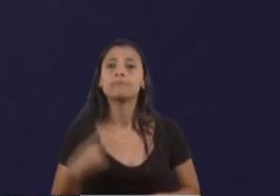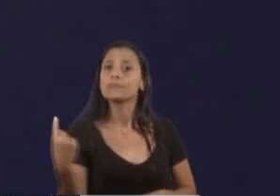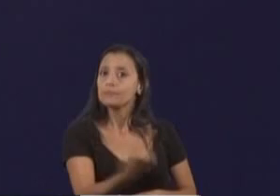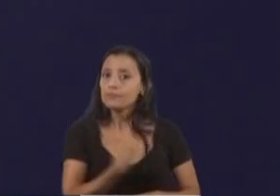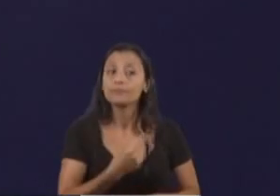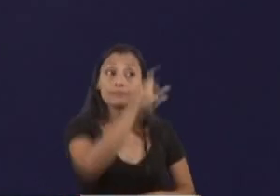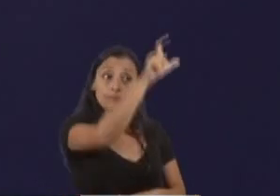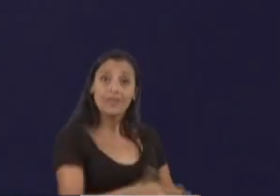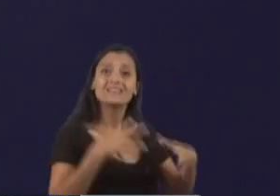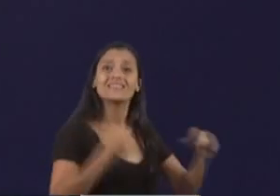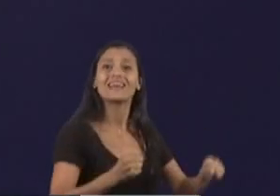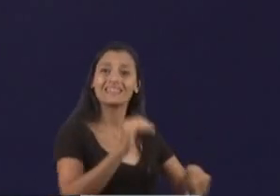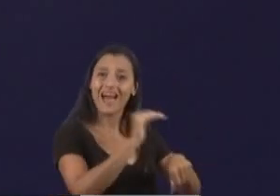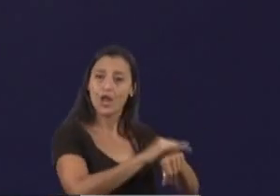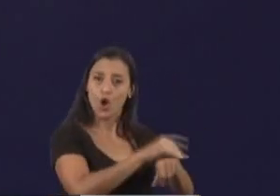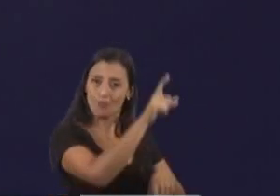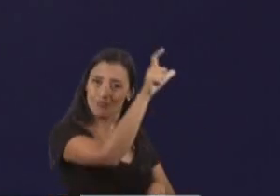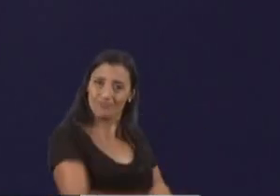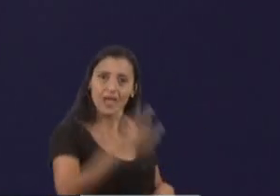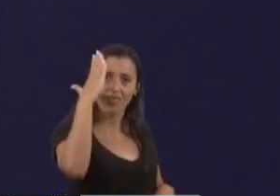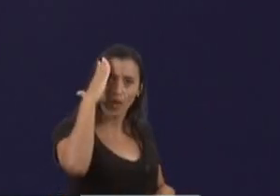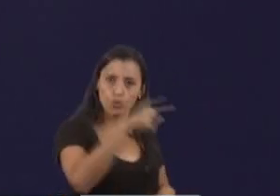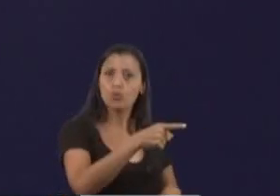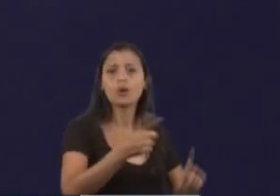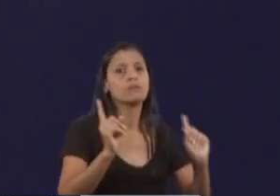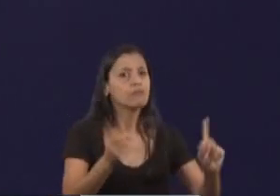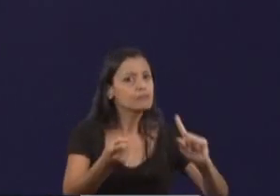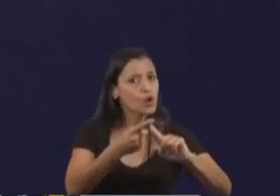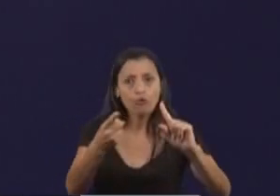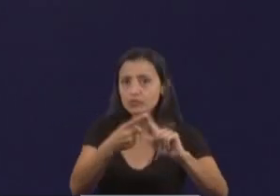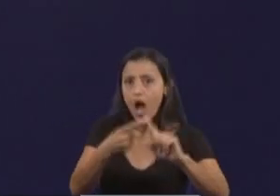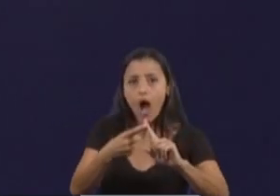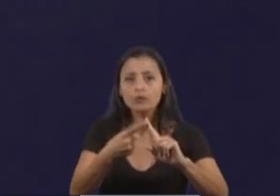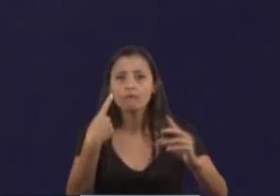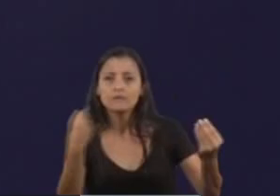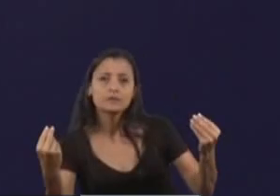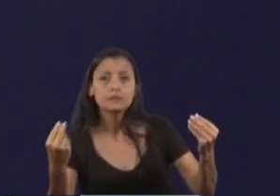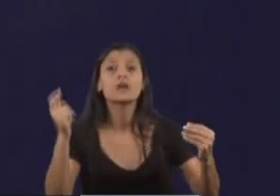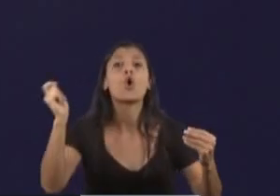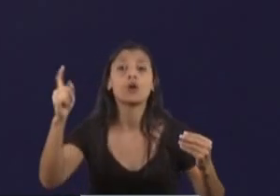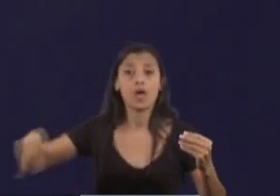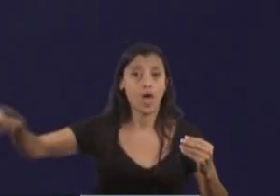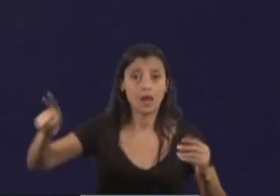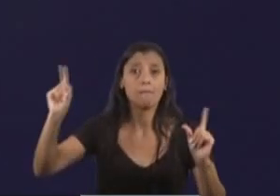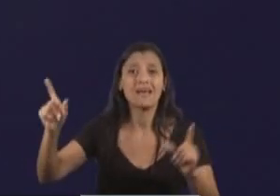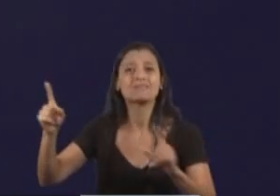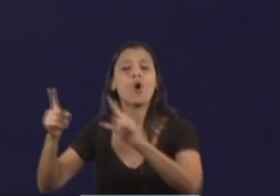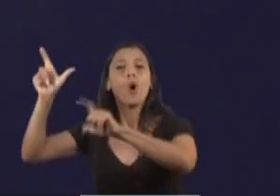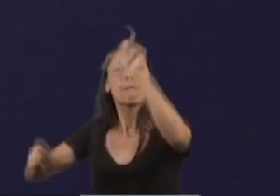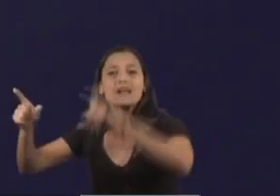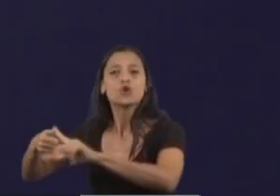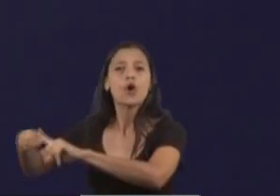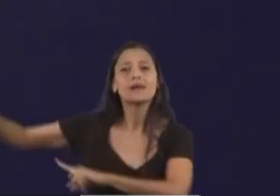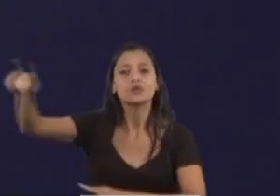nuestro secretario de Cultura están en permanente comunicación con el círculo íntimo del Papa Francisco